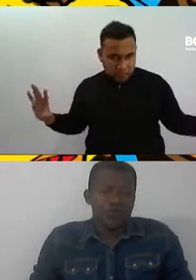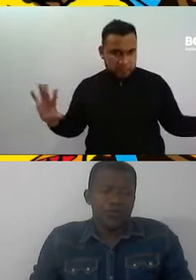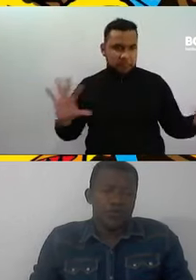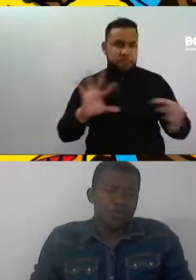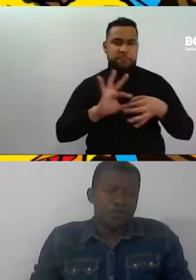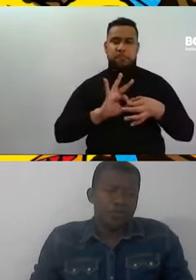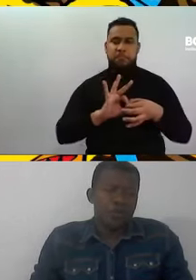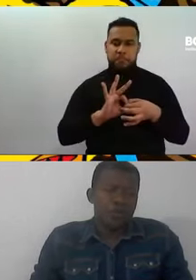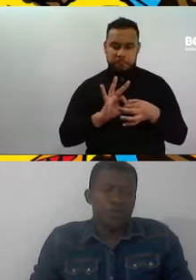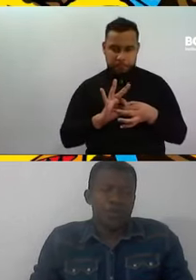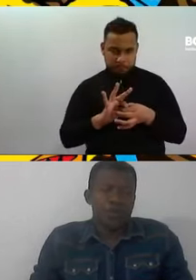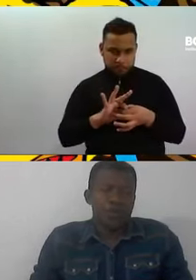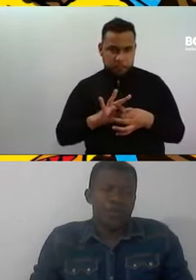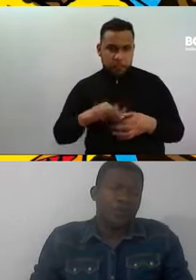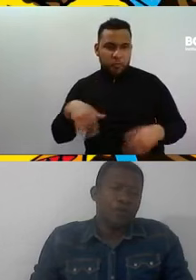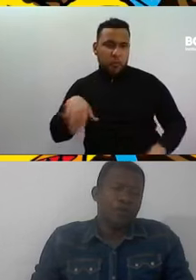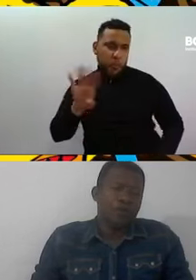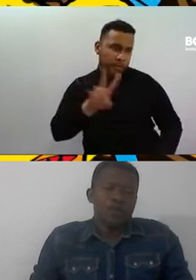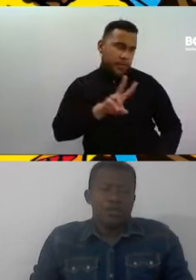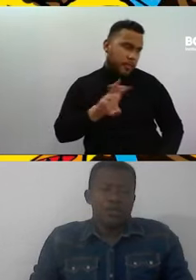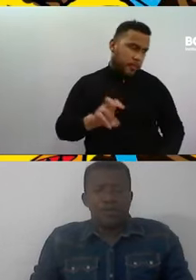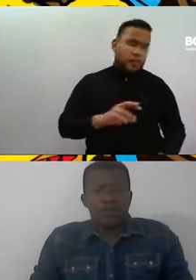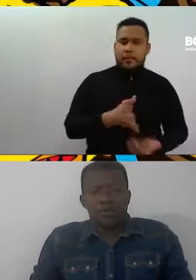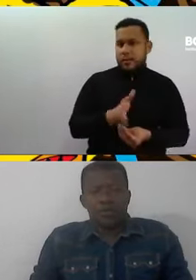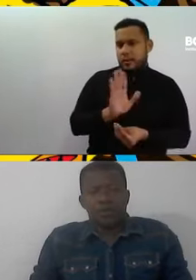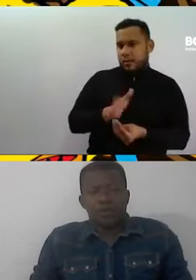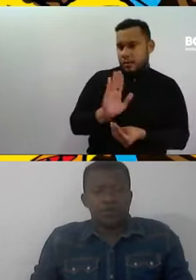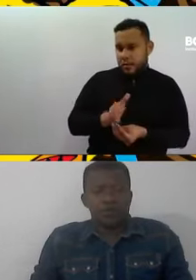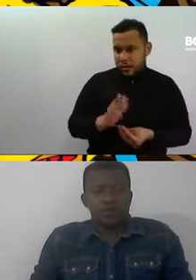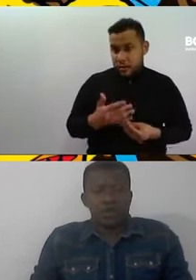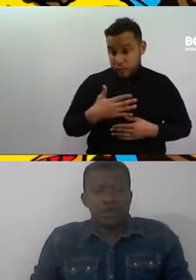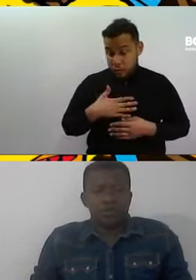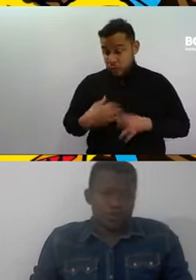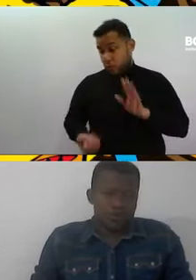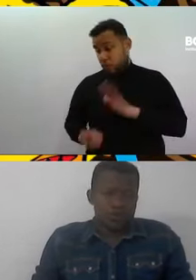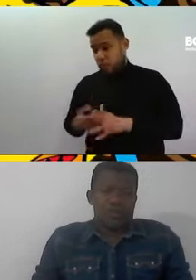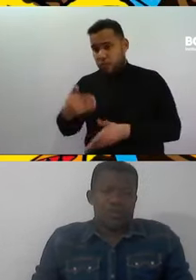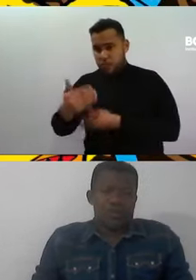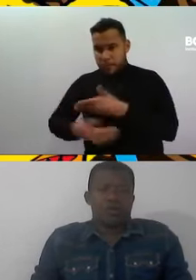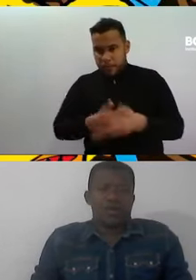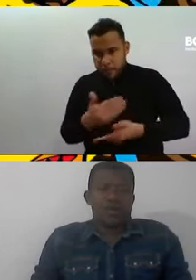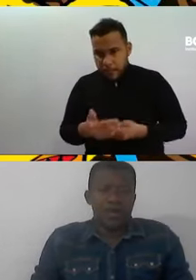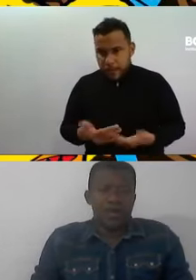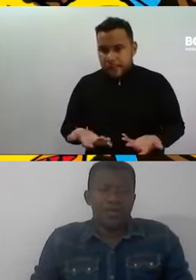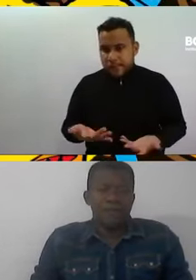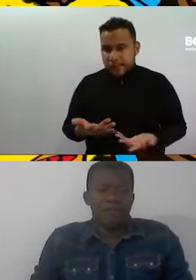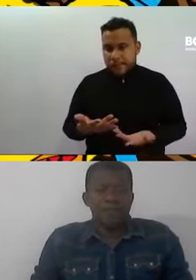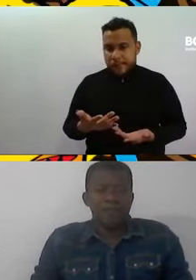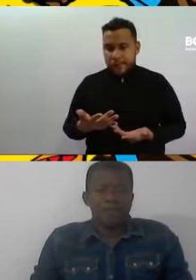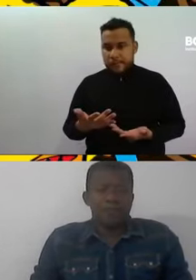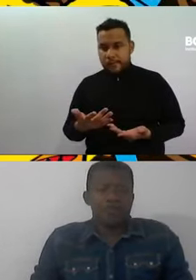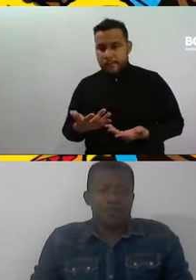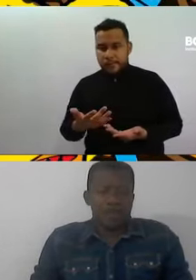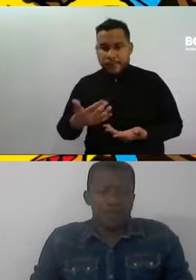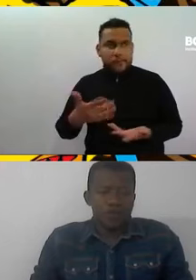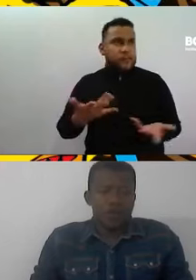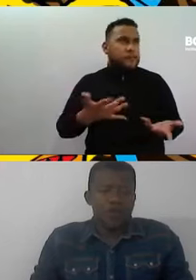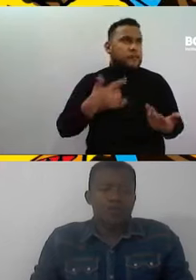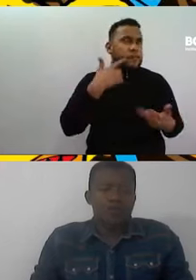lo mágico religioso, sobre todo que yo provengo de los famosos tetos, de los